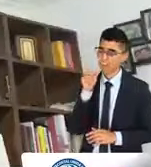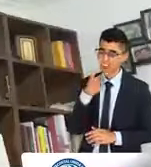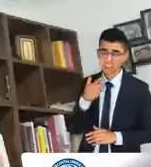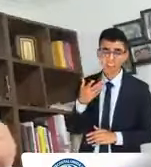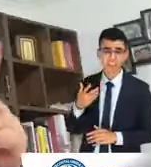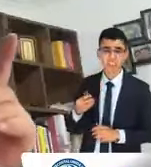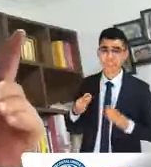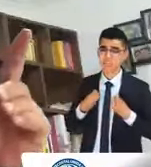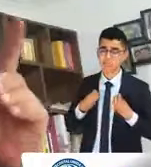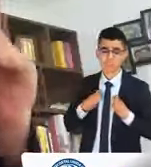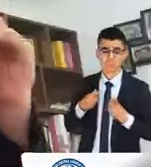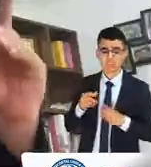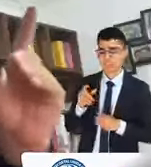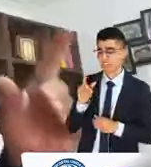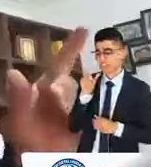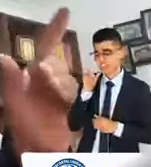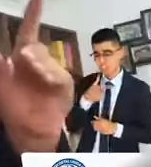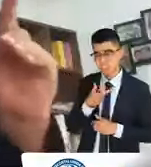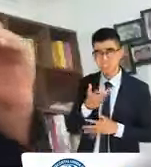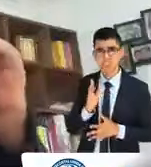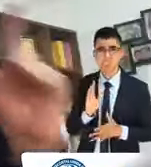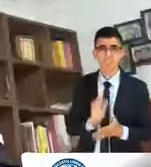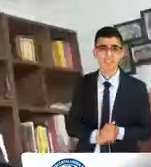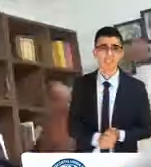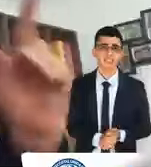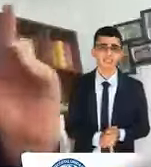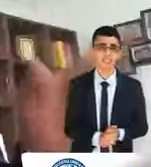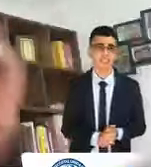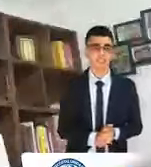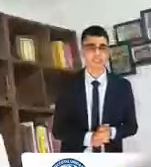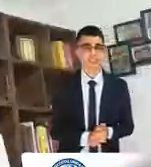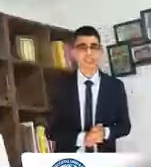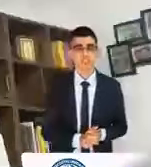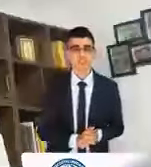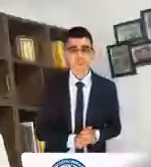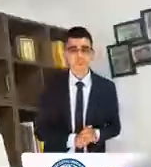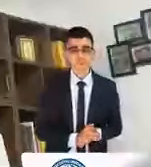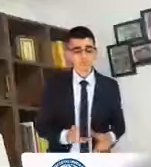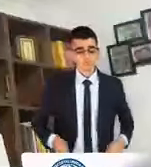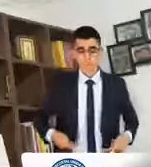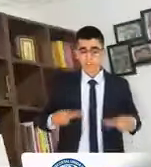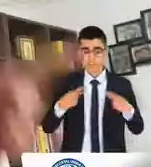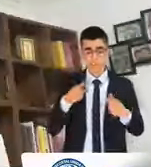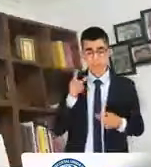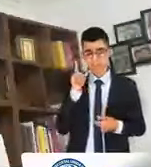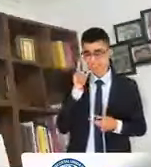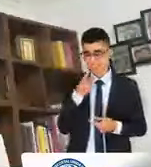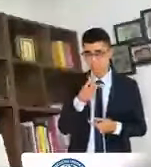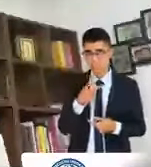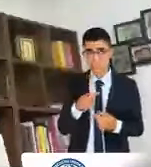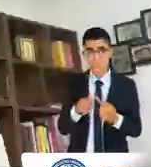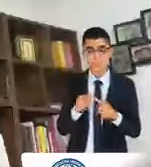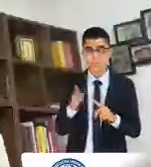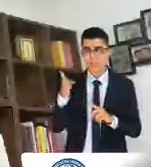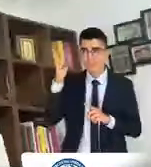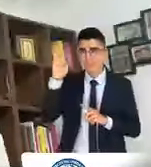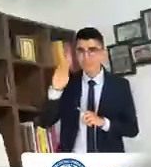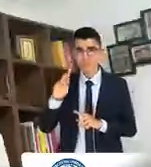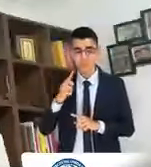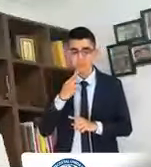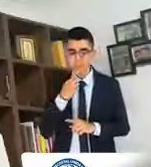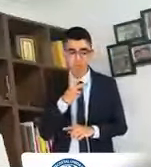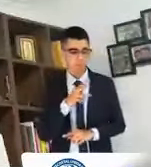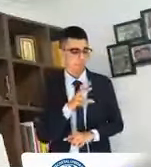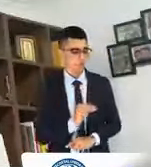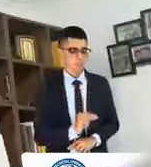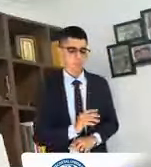que dice las condiciones seculares del mundo. Pero eso no es lo que dice Dios. Yo